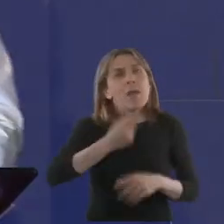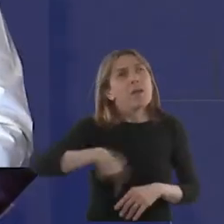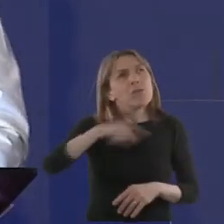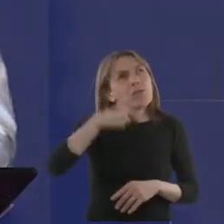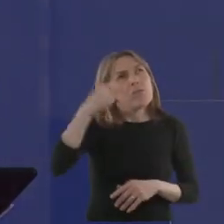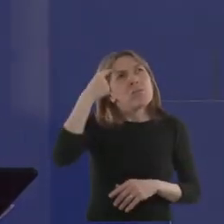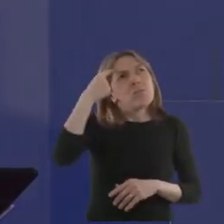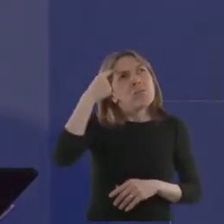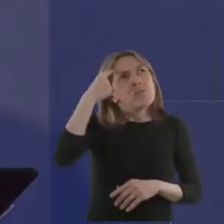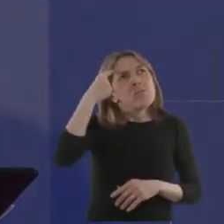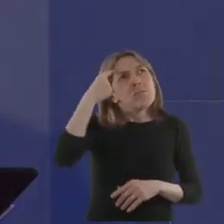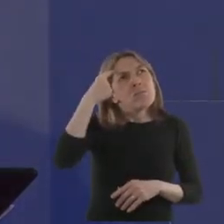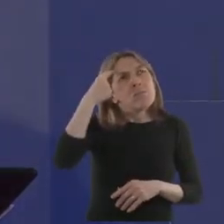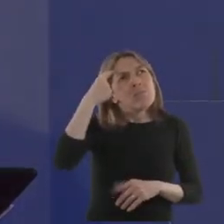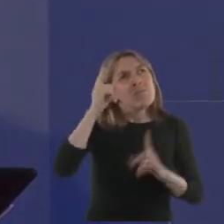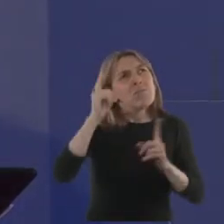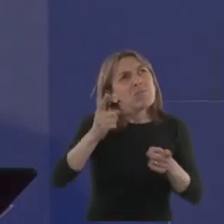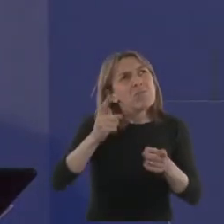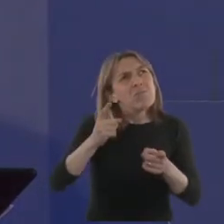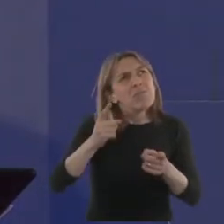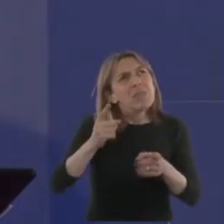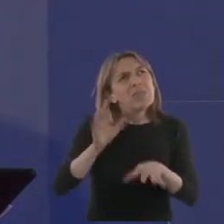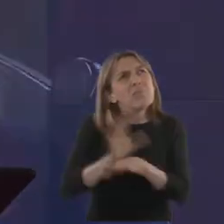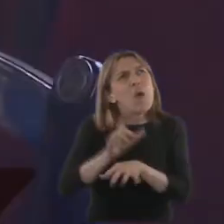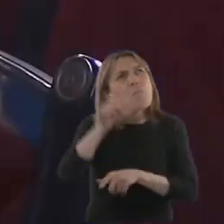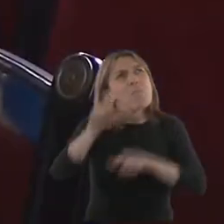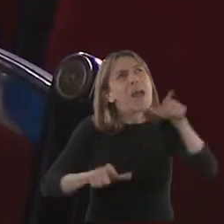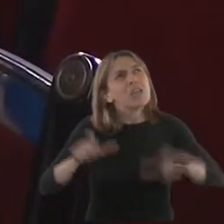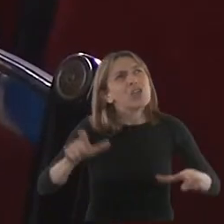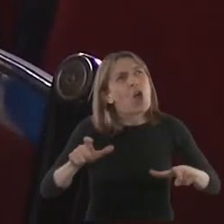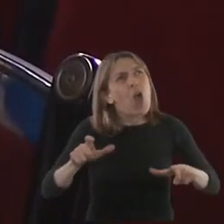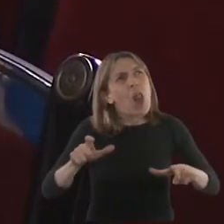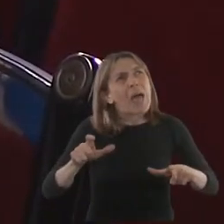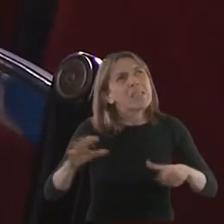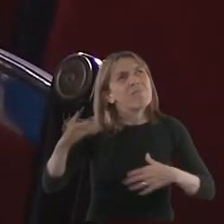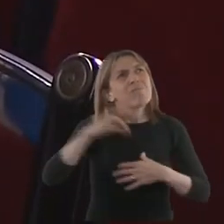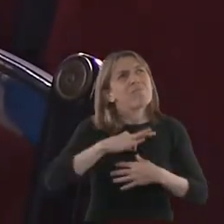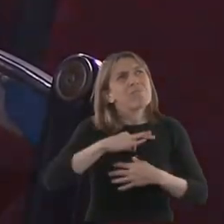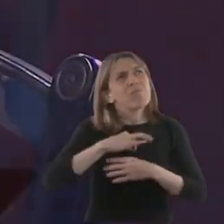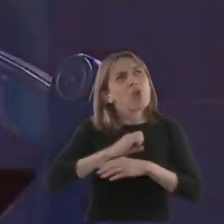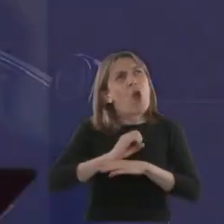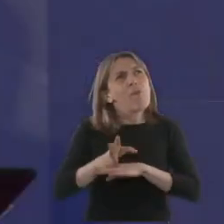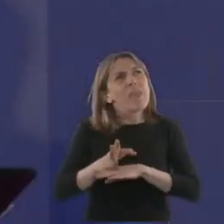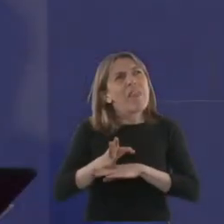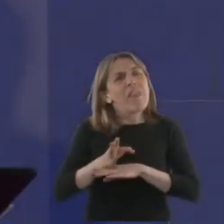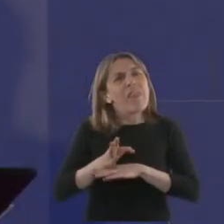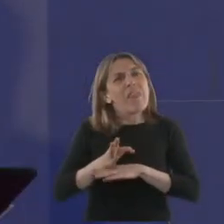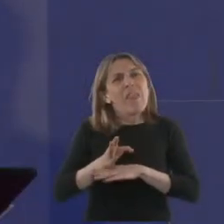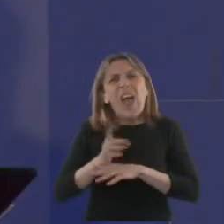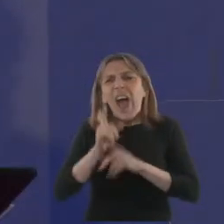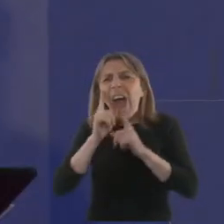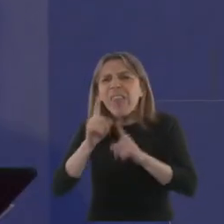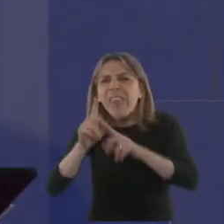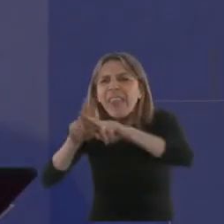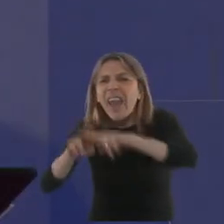pensar en todos los pacientes de COVID que han sido atendidos por profesionales de esta